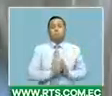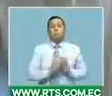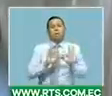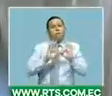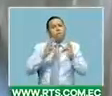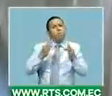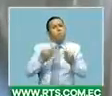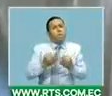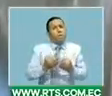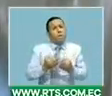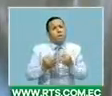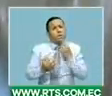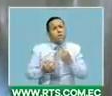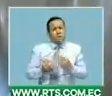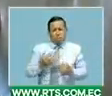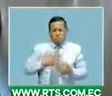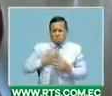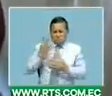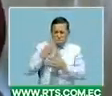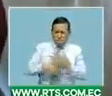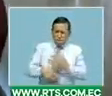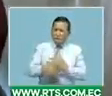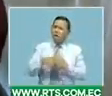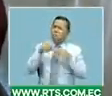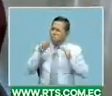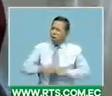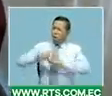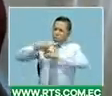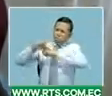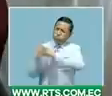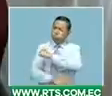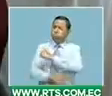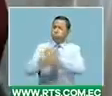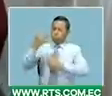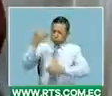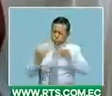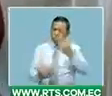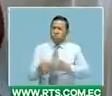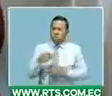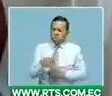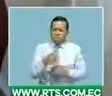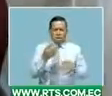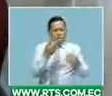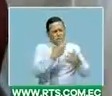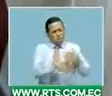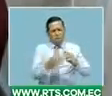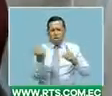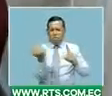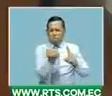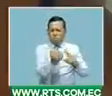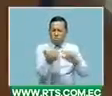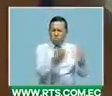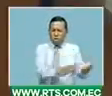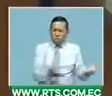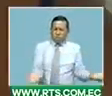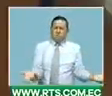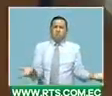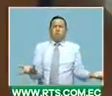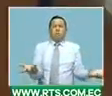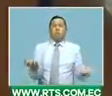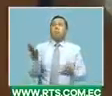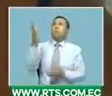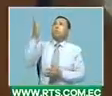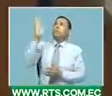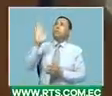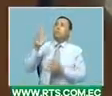mi hija, pero ella merece ser castigada por lo que le hizo a su hija. Pido es que se haga justicia,